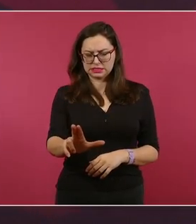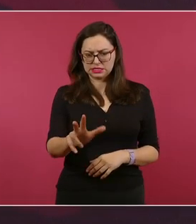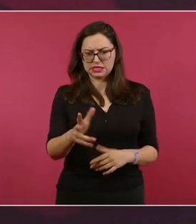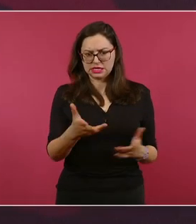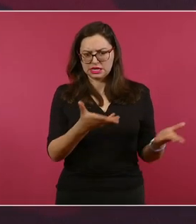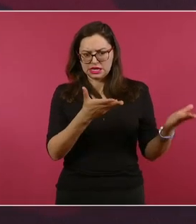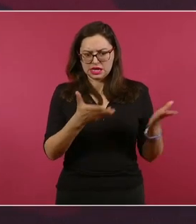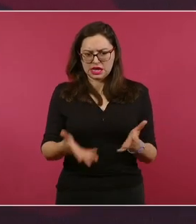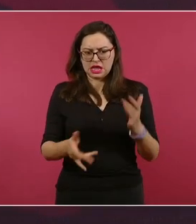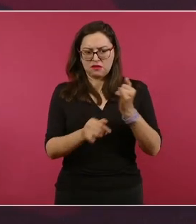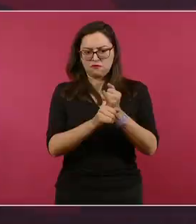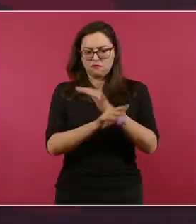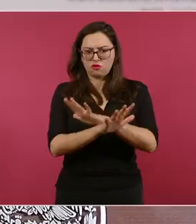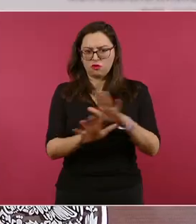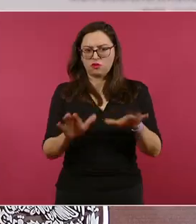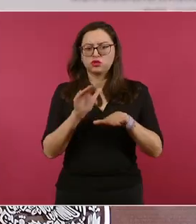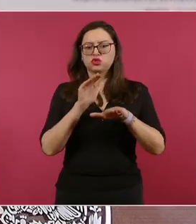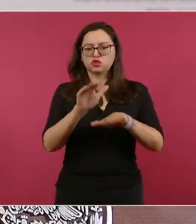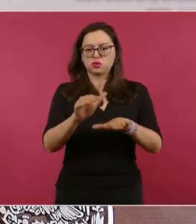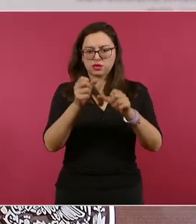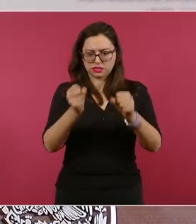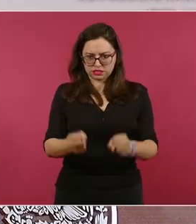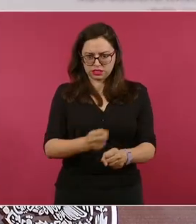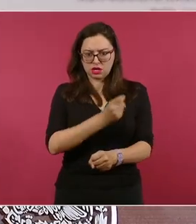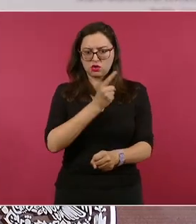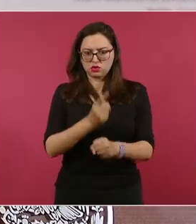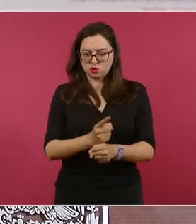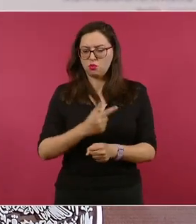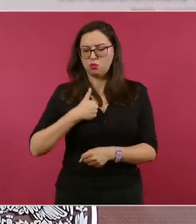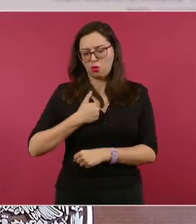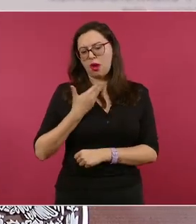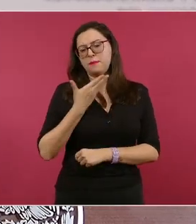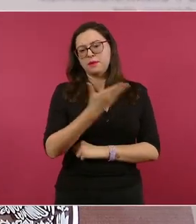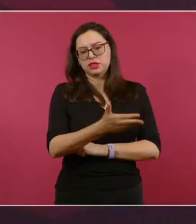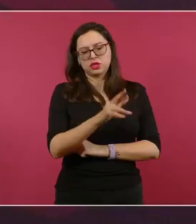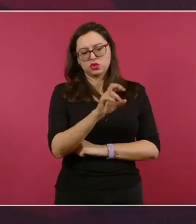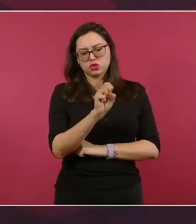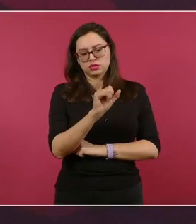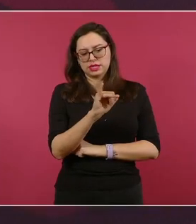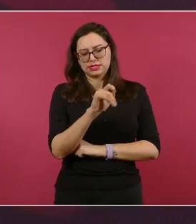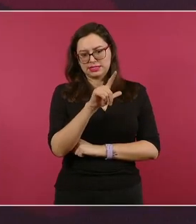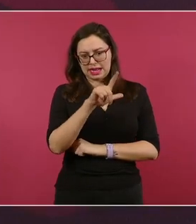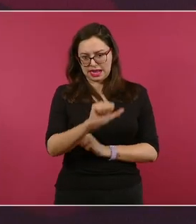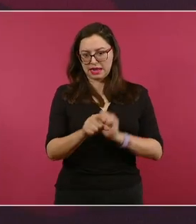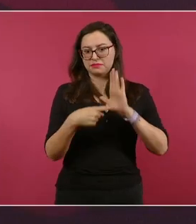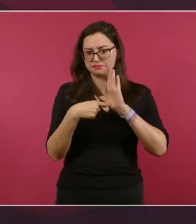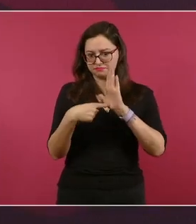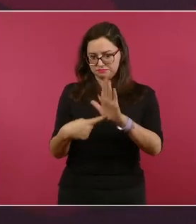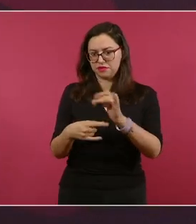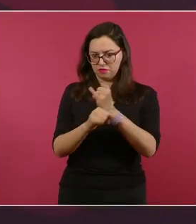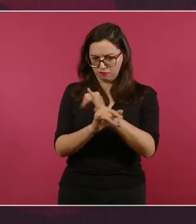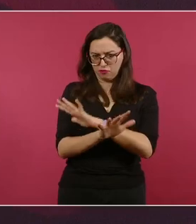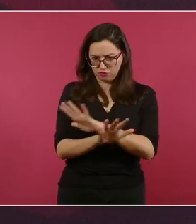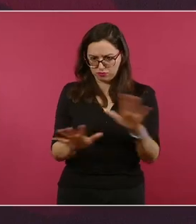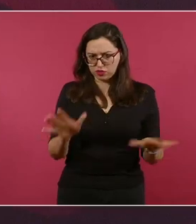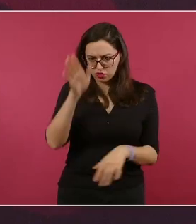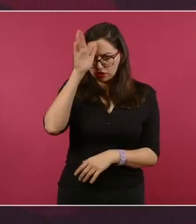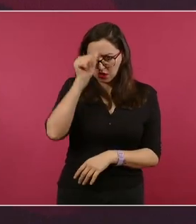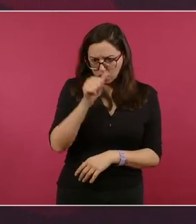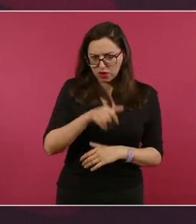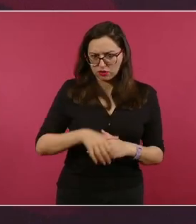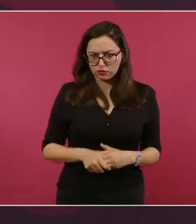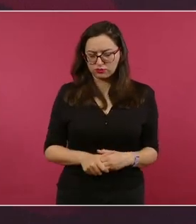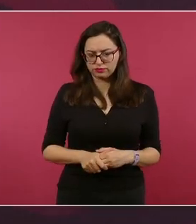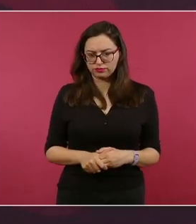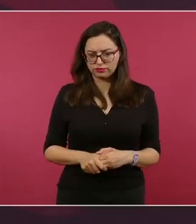el informe de seguridad y le vamos a pedir a Rosa Isela que presente un informe sobre sí,